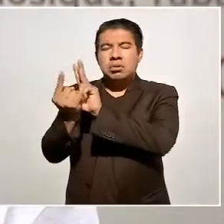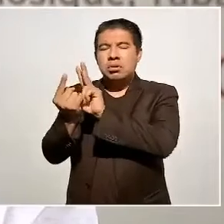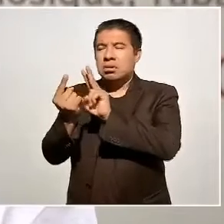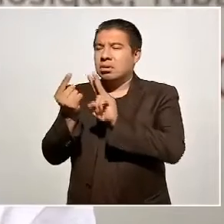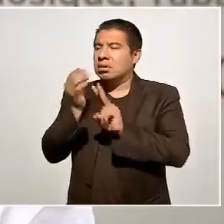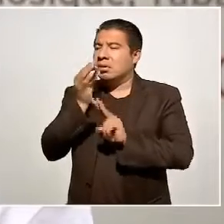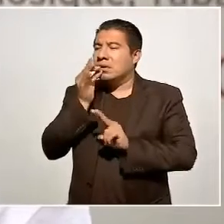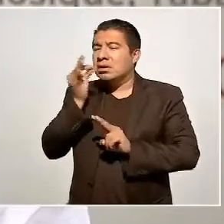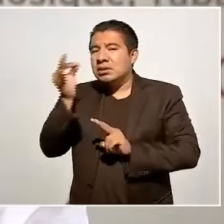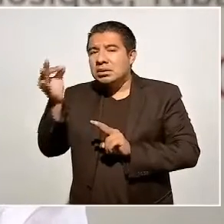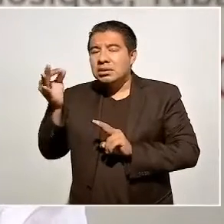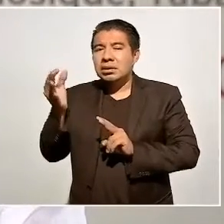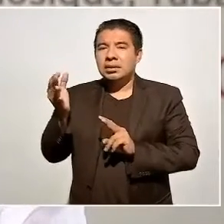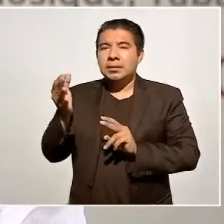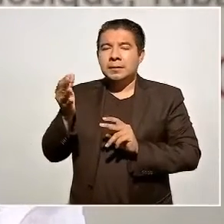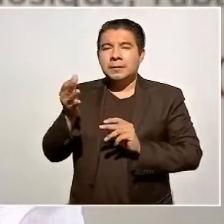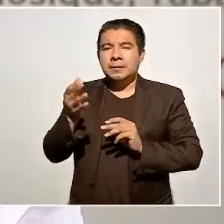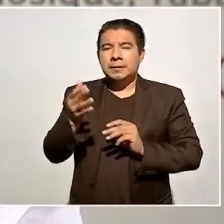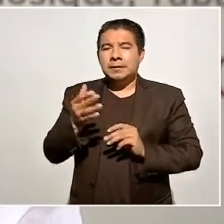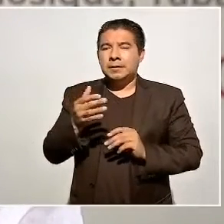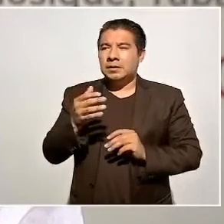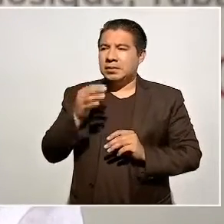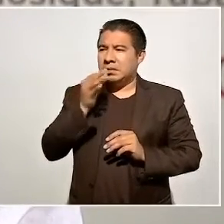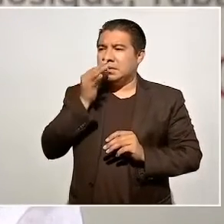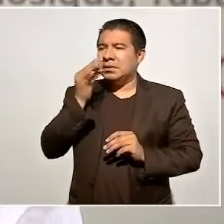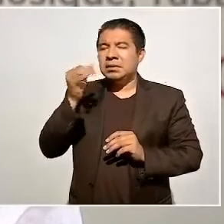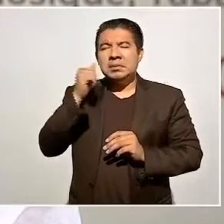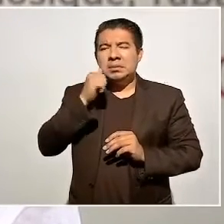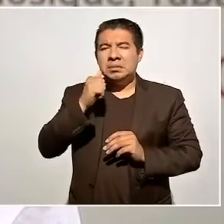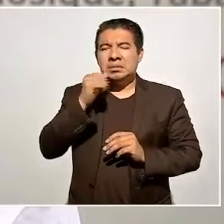de manera insultante